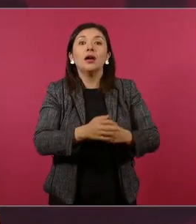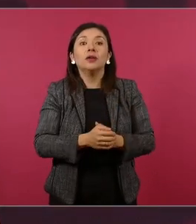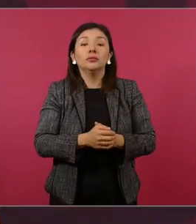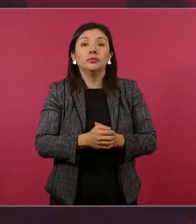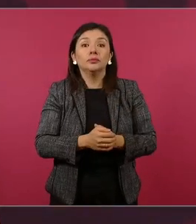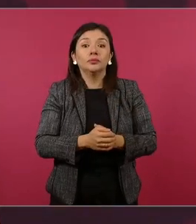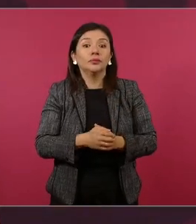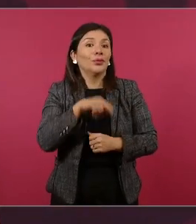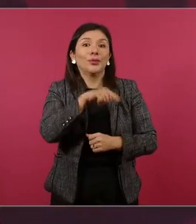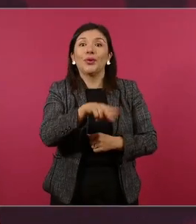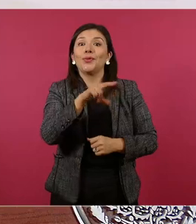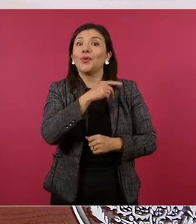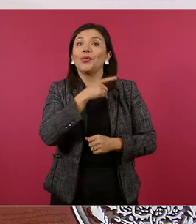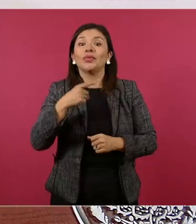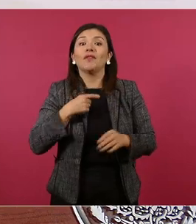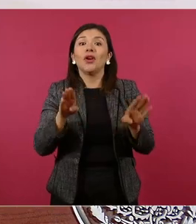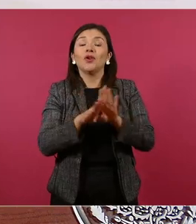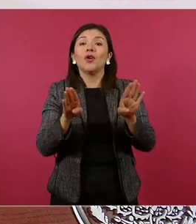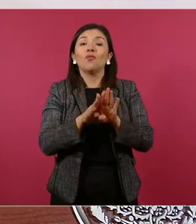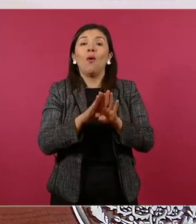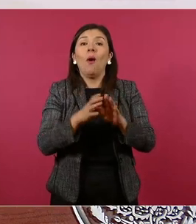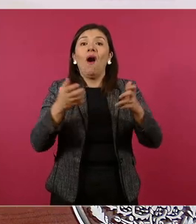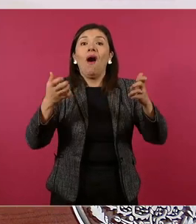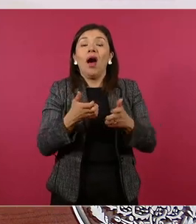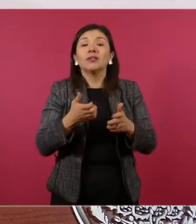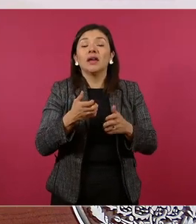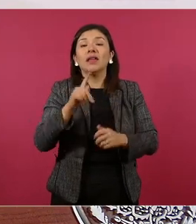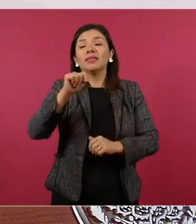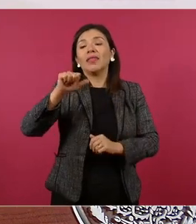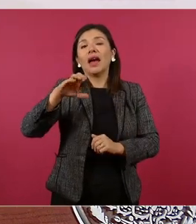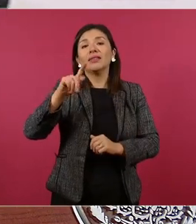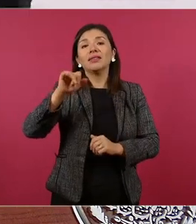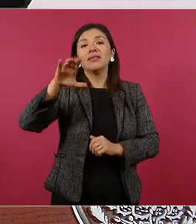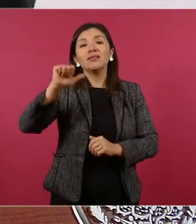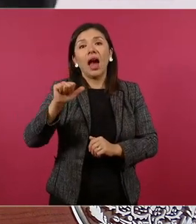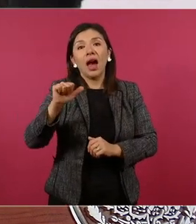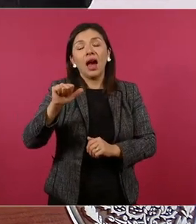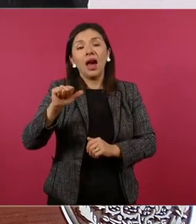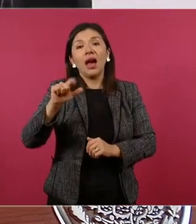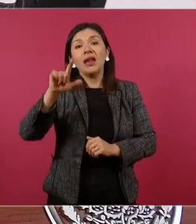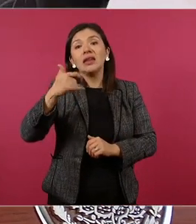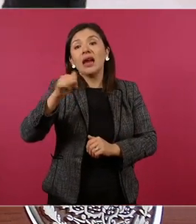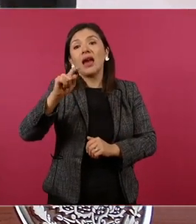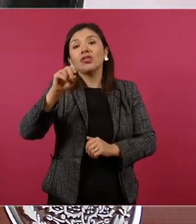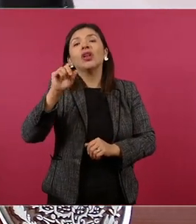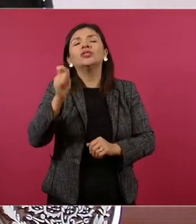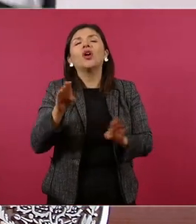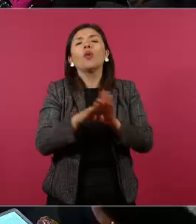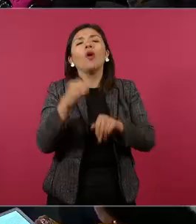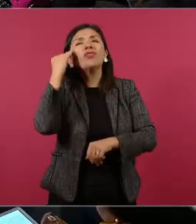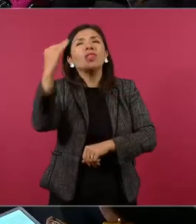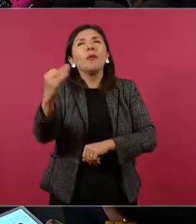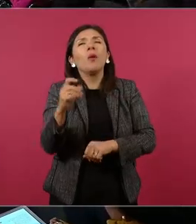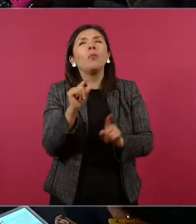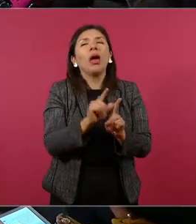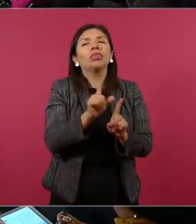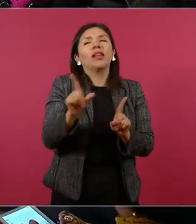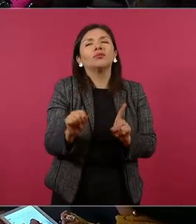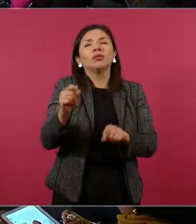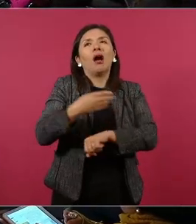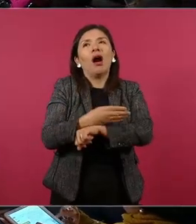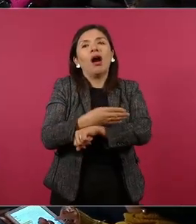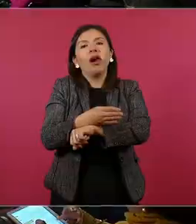aplicar táctica dilatoria no esperar a que se vaya el tiempo no Como